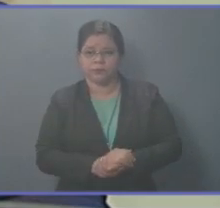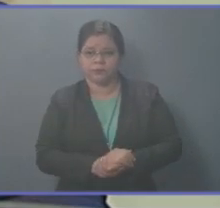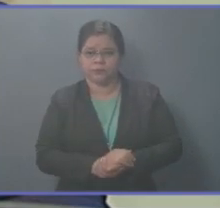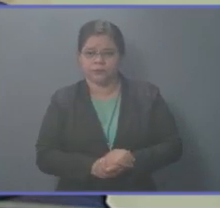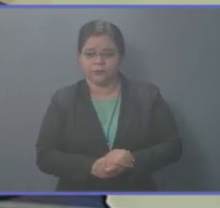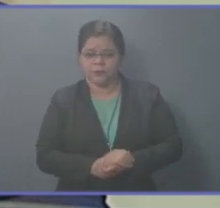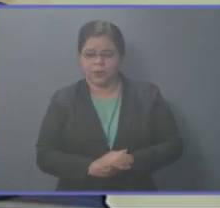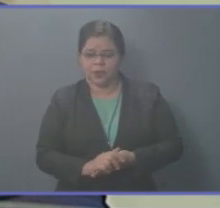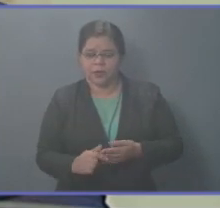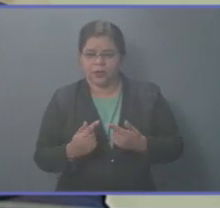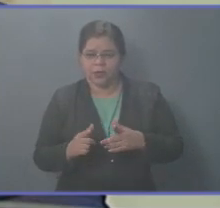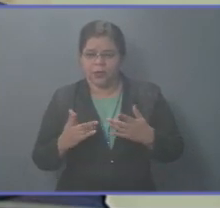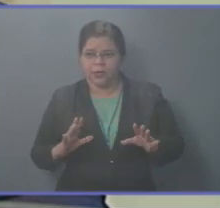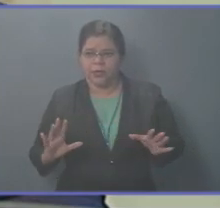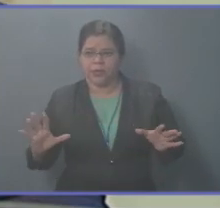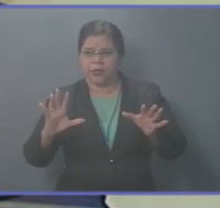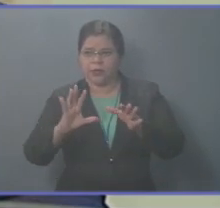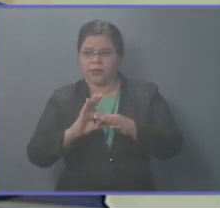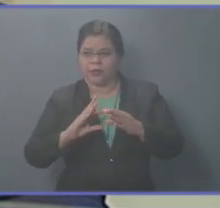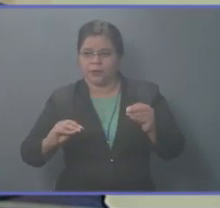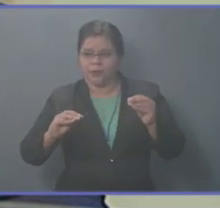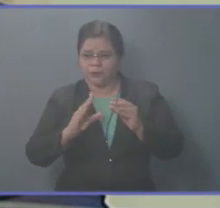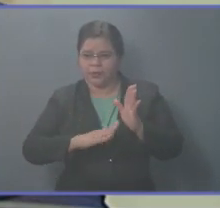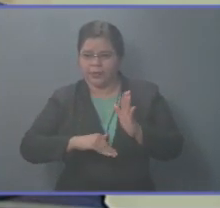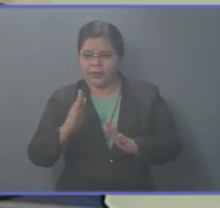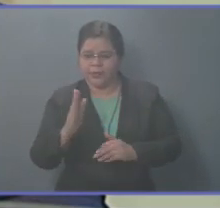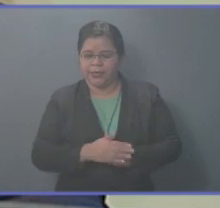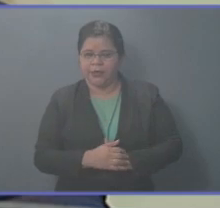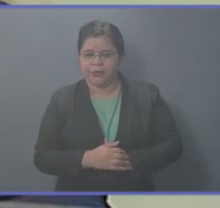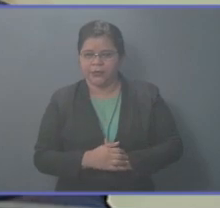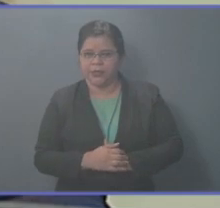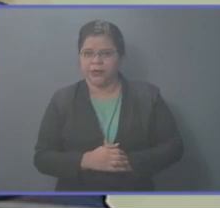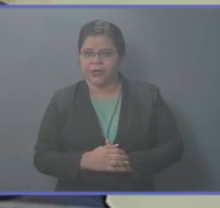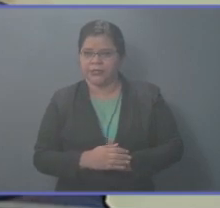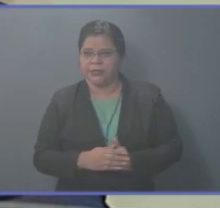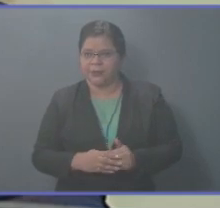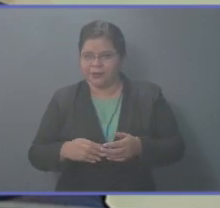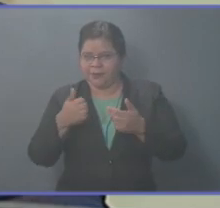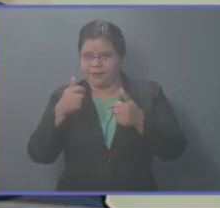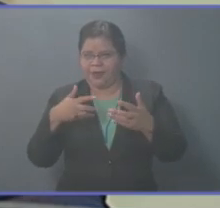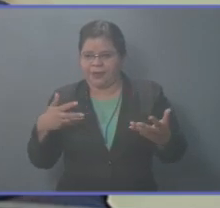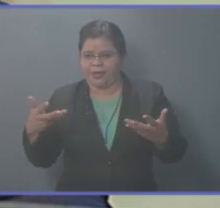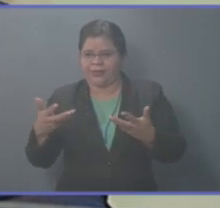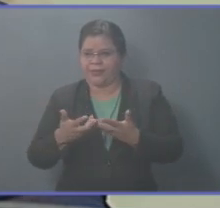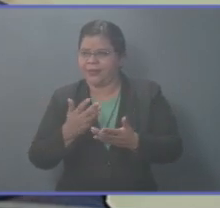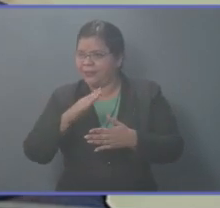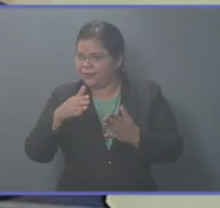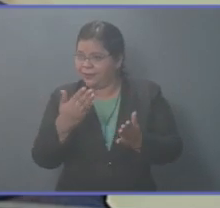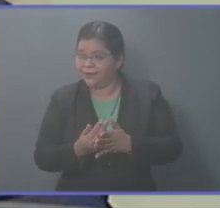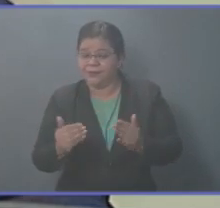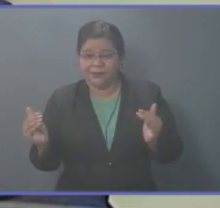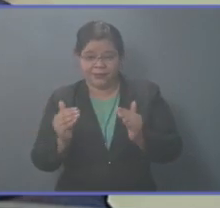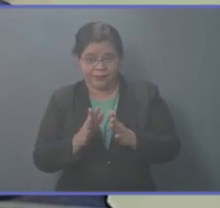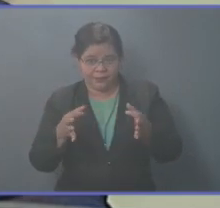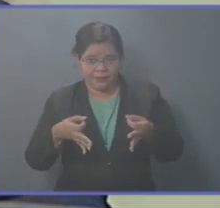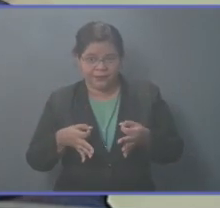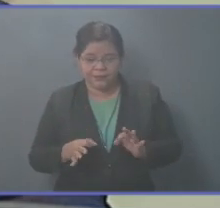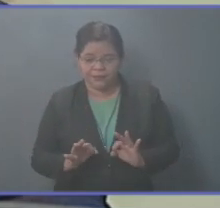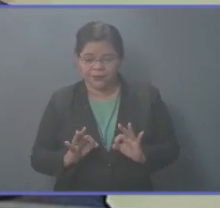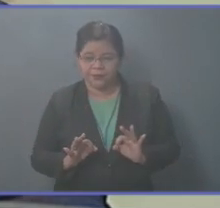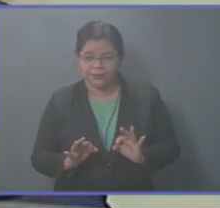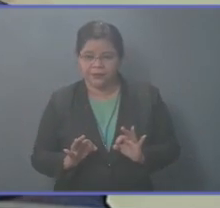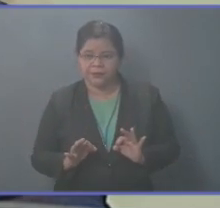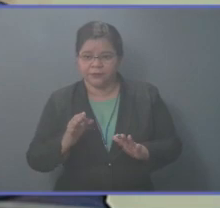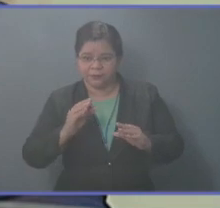esto implique asumir un juicio anticipado de la constitucionalidad del objeto de control. De igual manera, hay respaldo